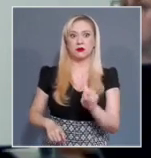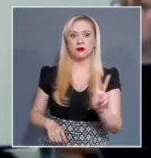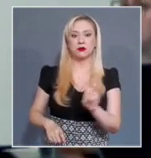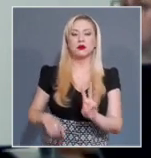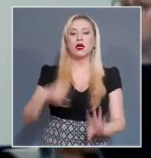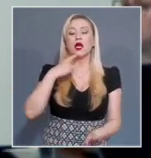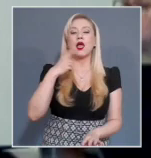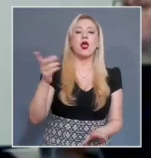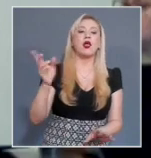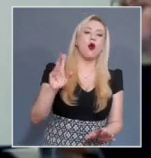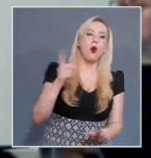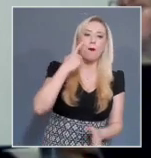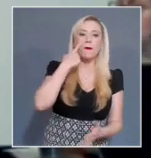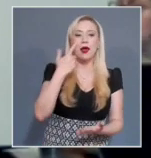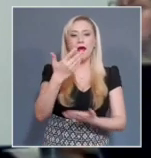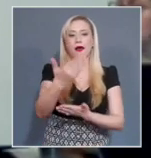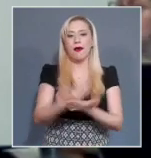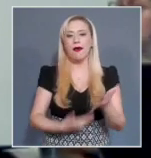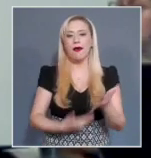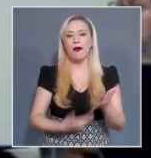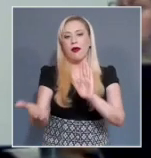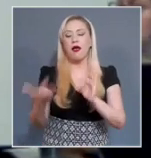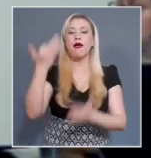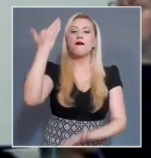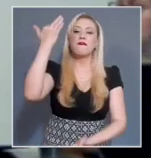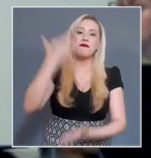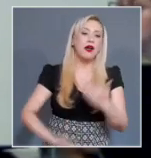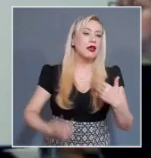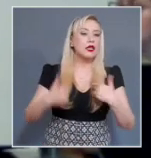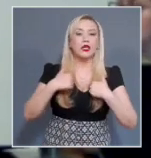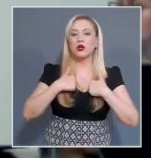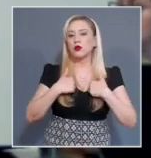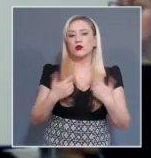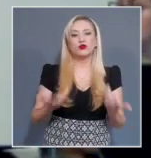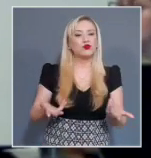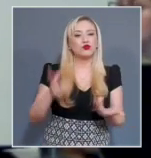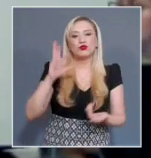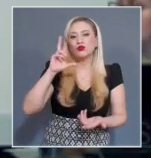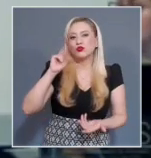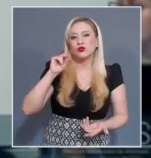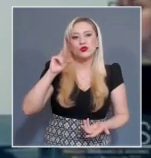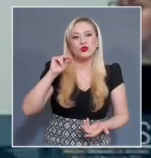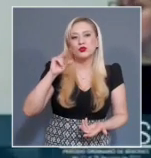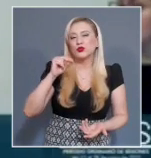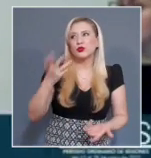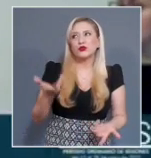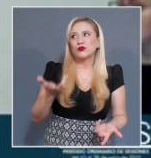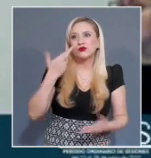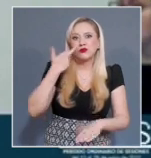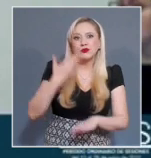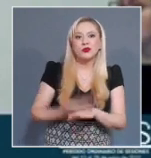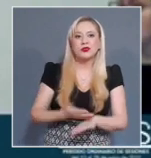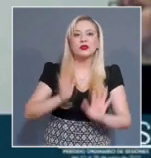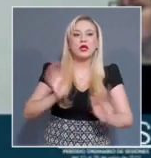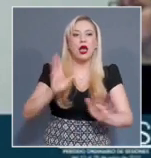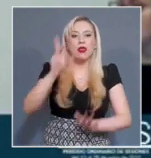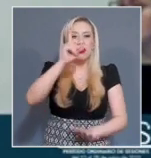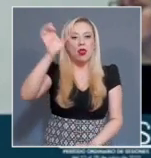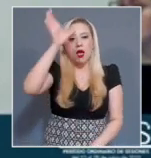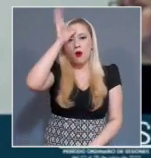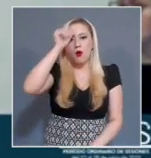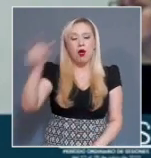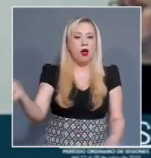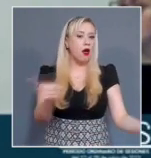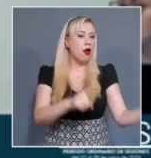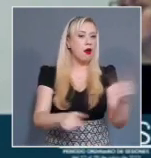preliminares, argumentando falta de competencia de la Corte para conocer del asunto cuando ya se había pactado un acuerdo de reparación.